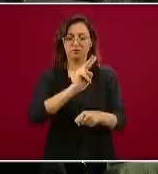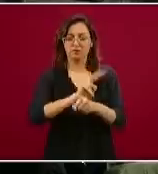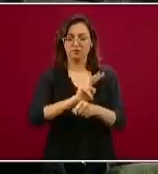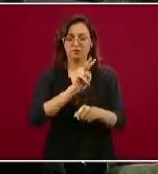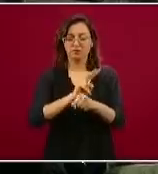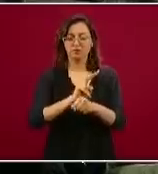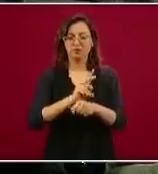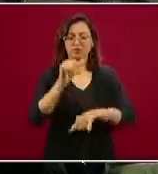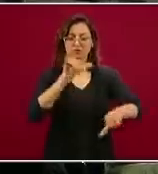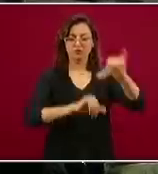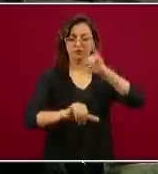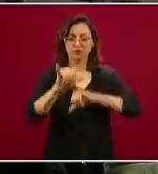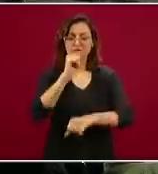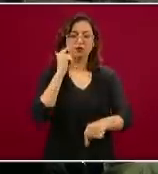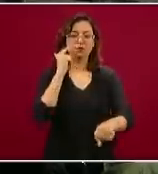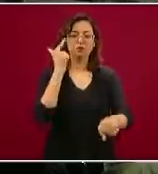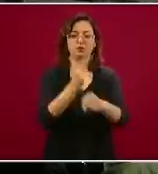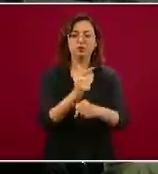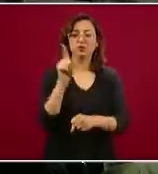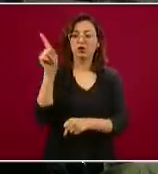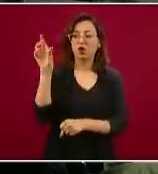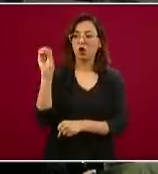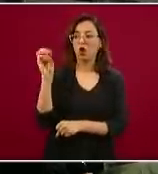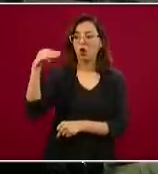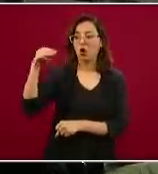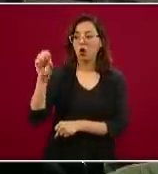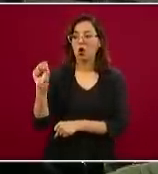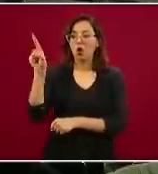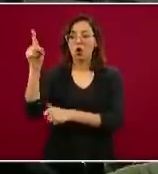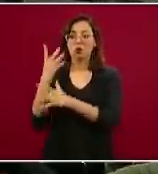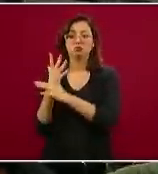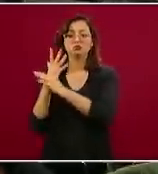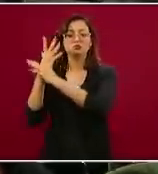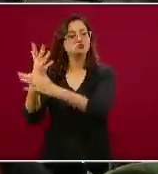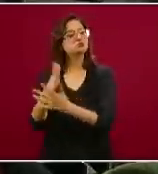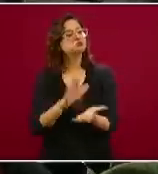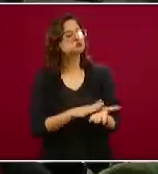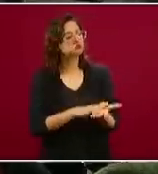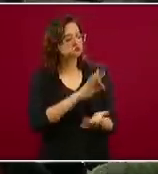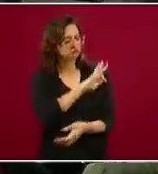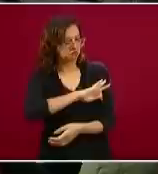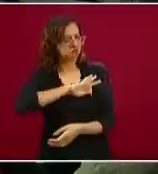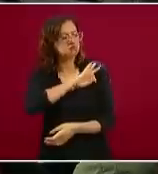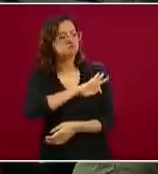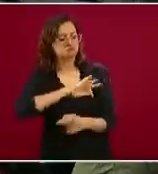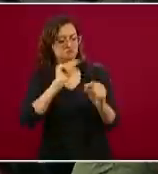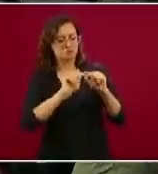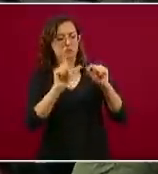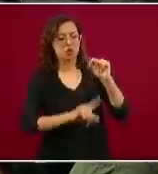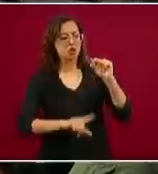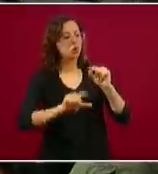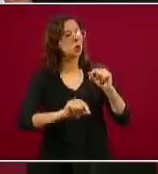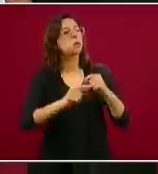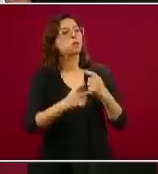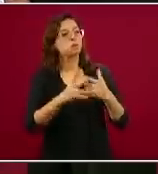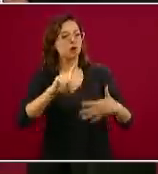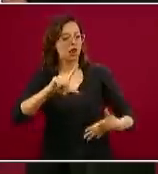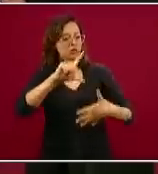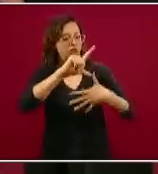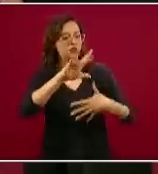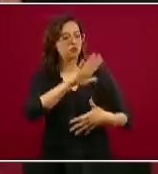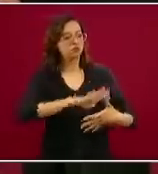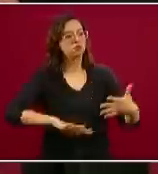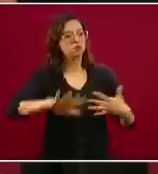por laboratorio. La Organización Mundial de la Salud nos ha felicitado por ser el primer país que en la región adoptó